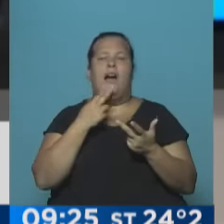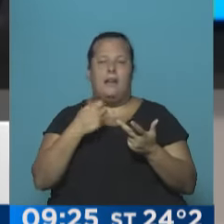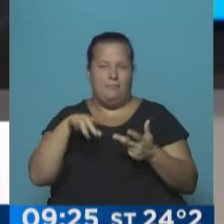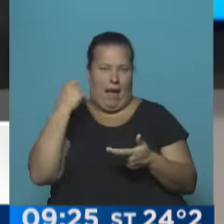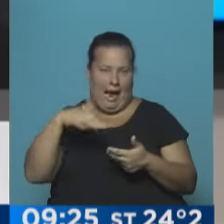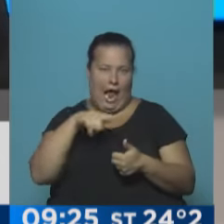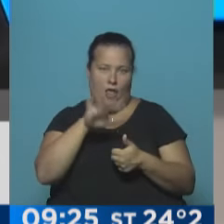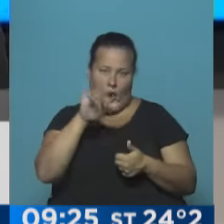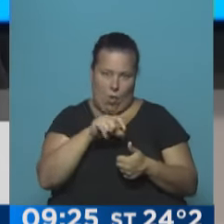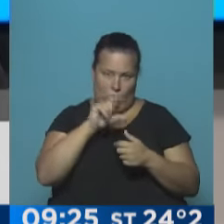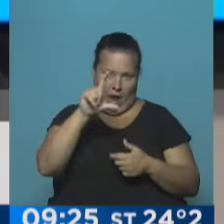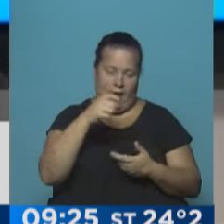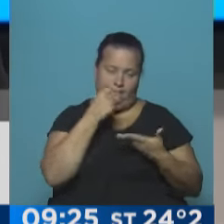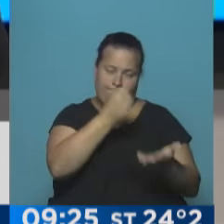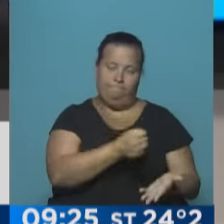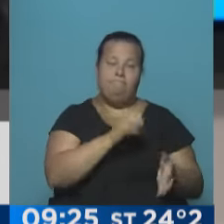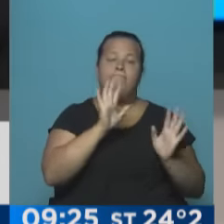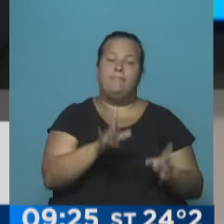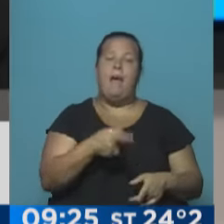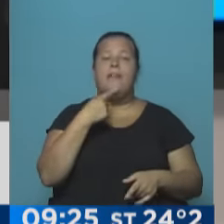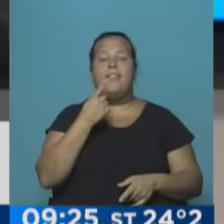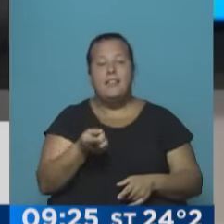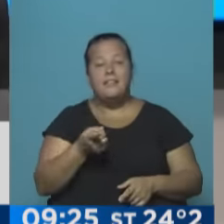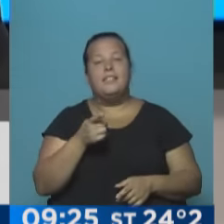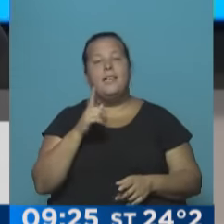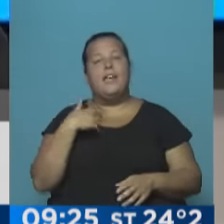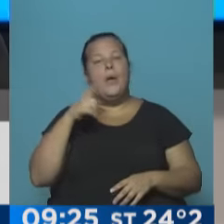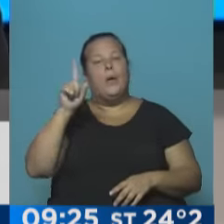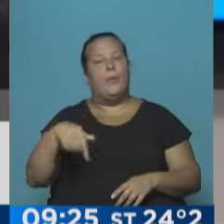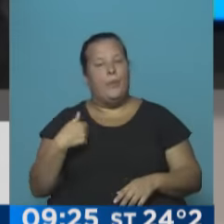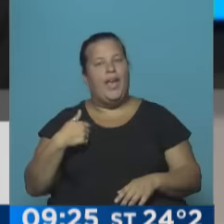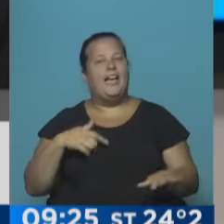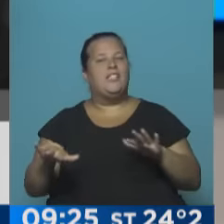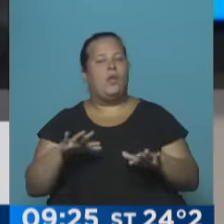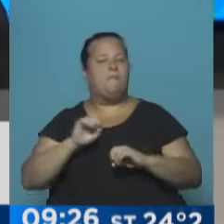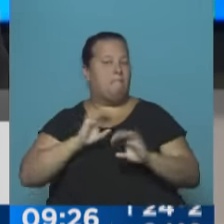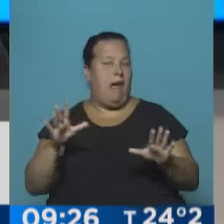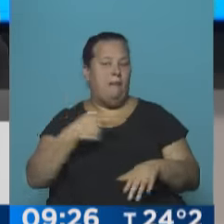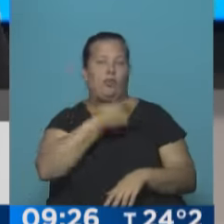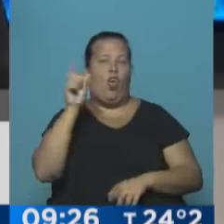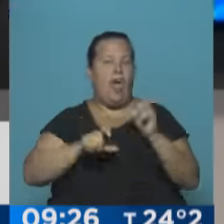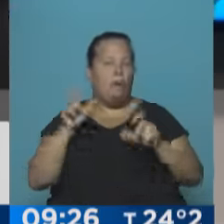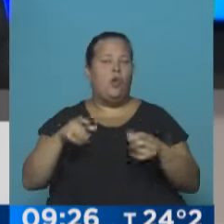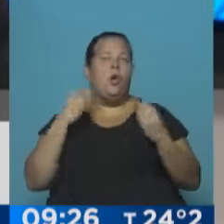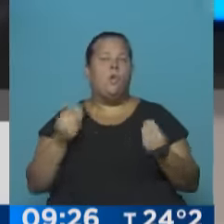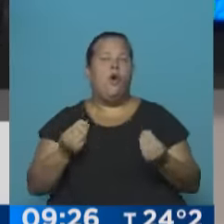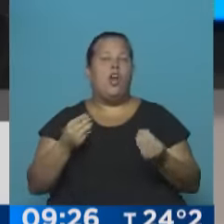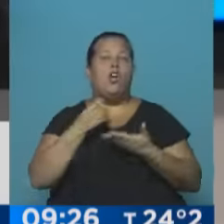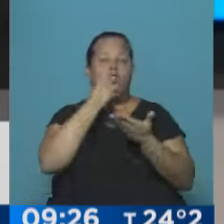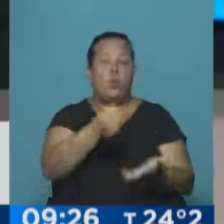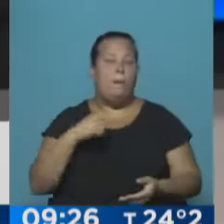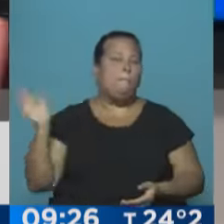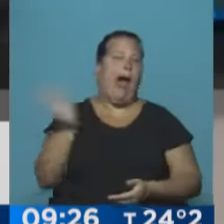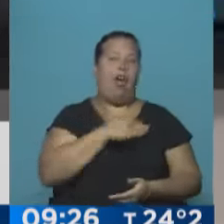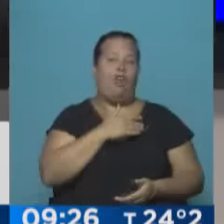significativo en monto y además se considera que estaba provocando una situación de injusticia social en el sentido que como el subsidio era por